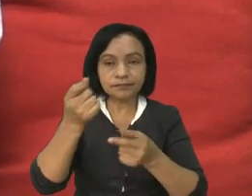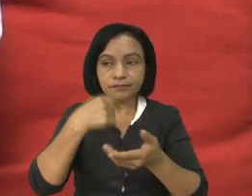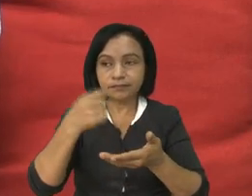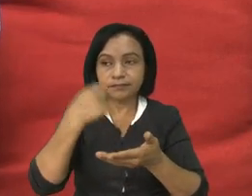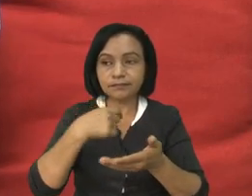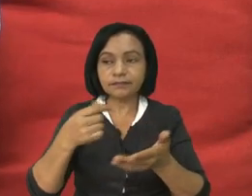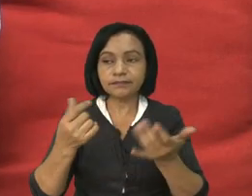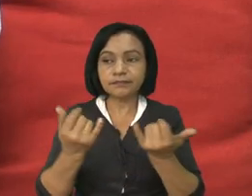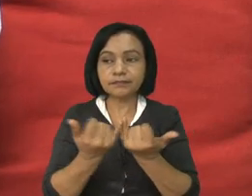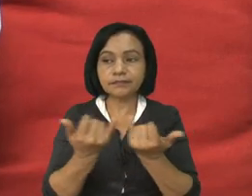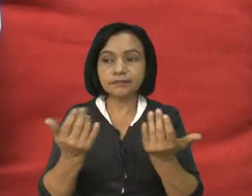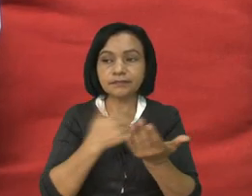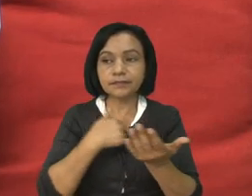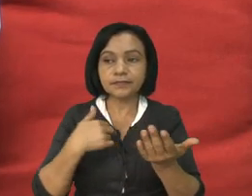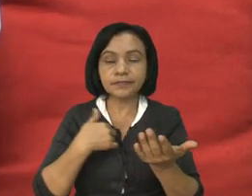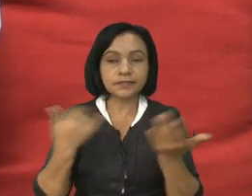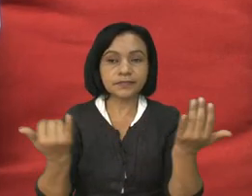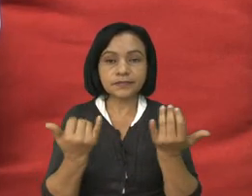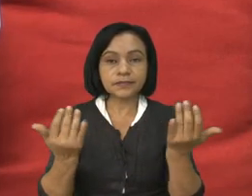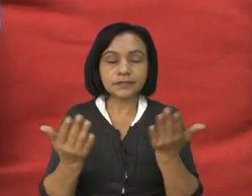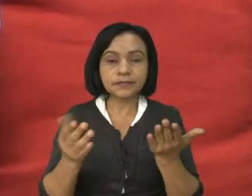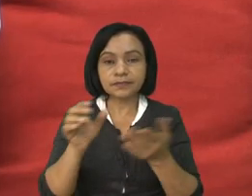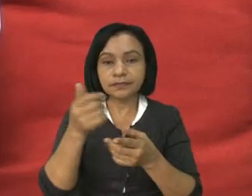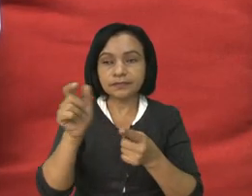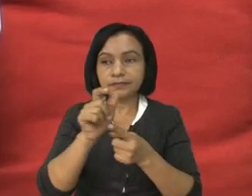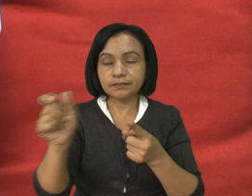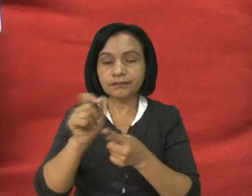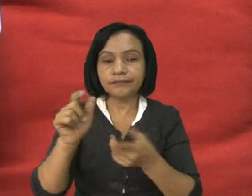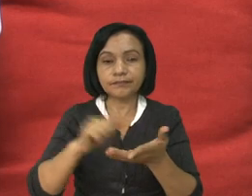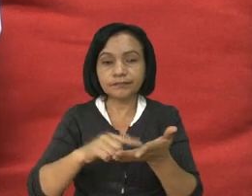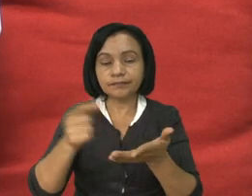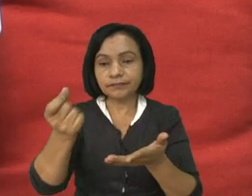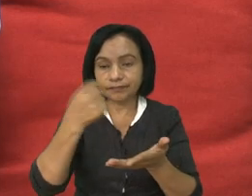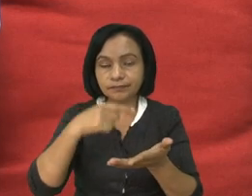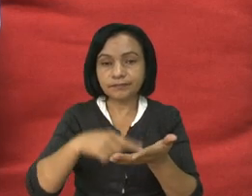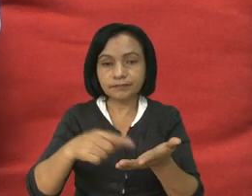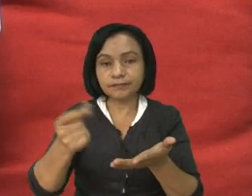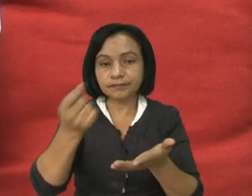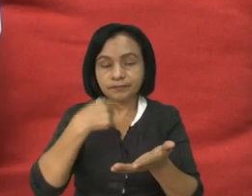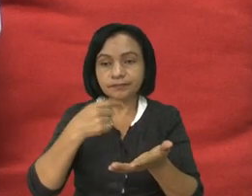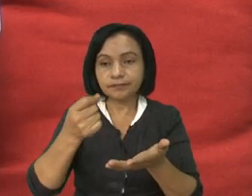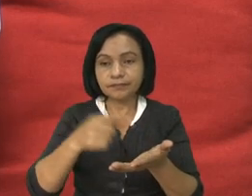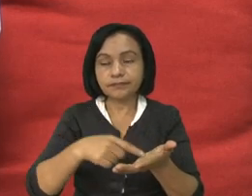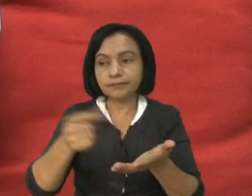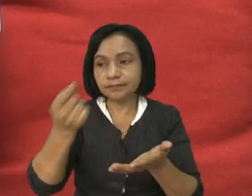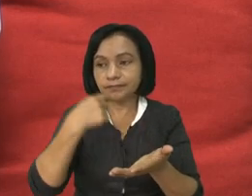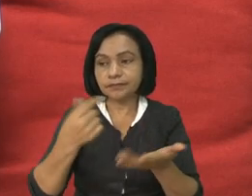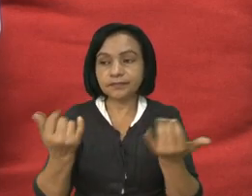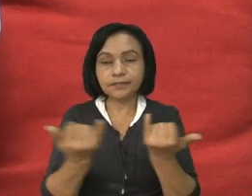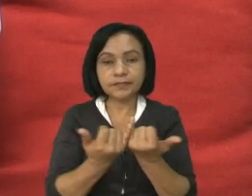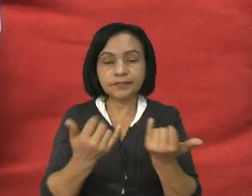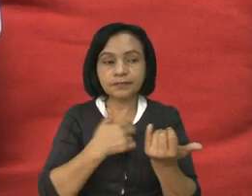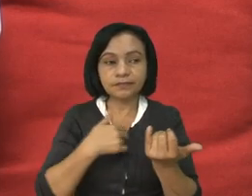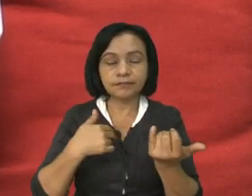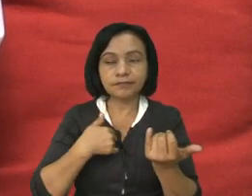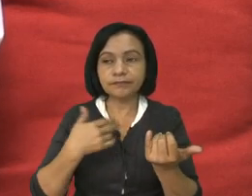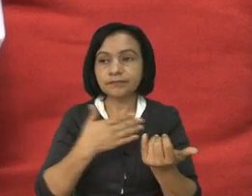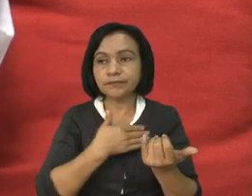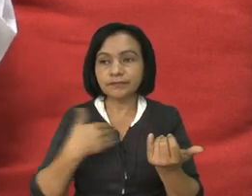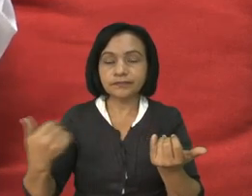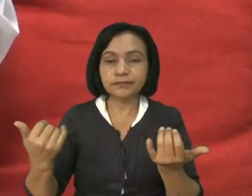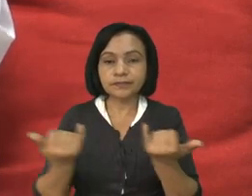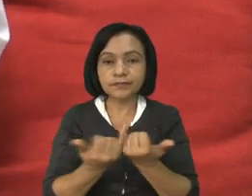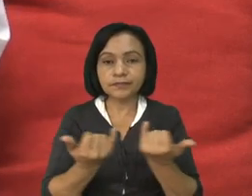Pues. Fundamental, si nos estamos desparasitando cada 6 meses con la albendazol, más que suficiente. Así ya. Es, más que suficiente para prevenir, o mejor